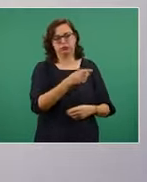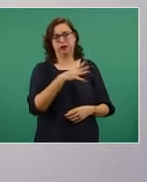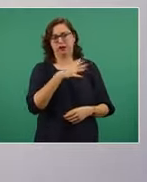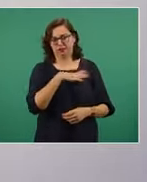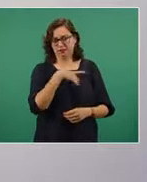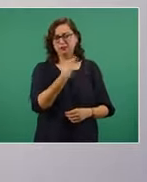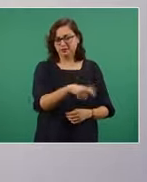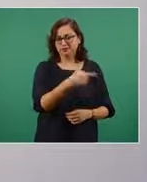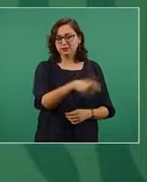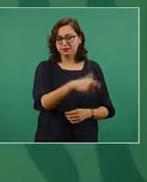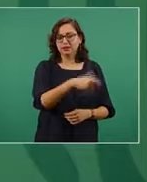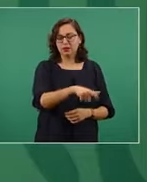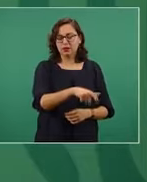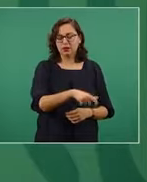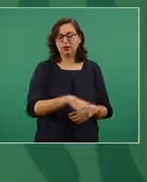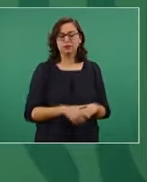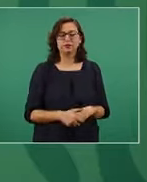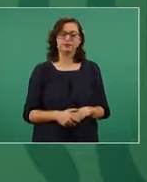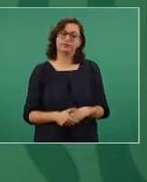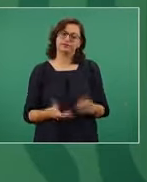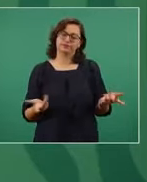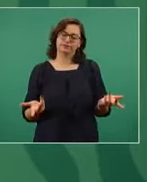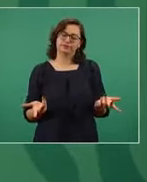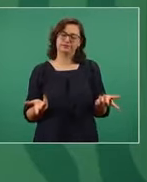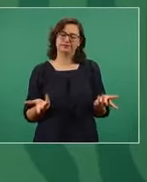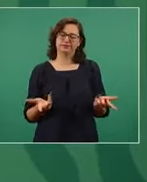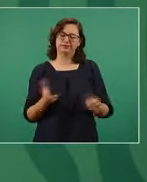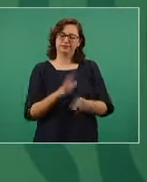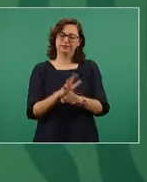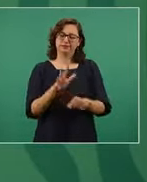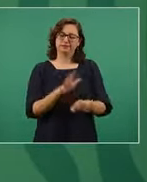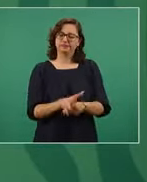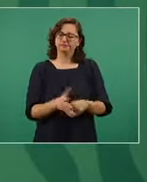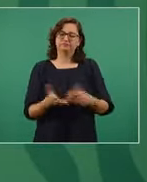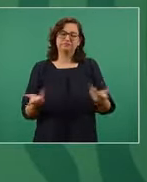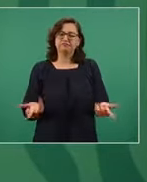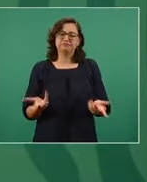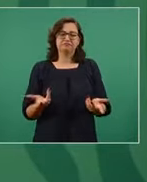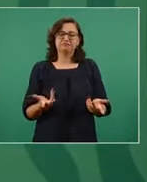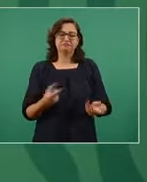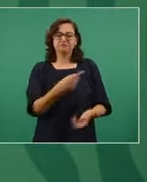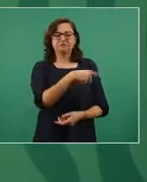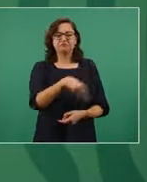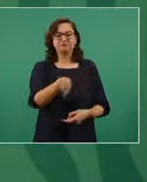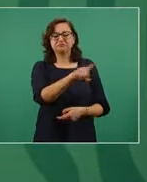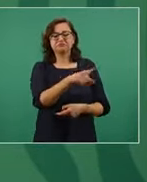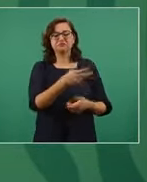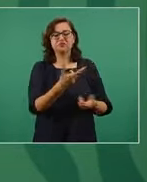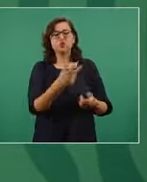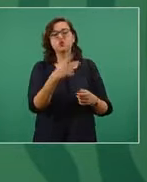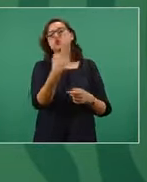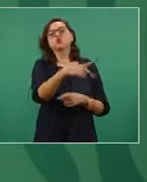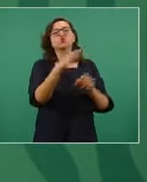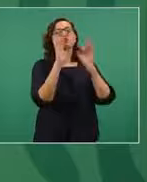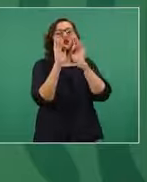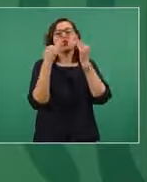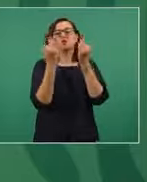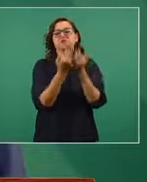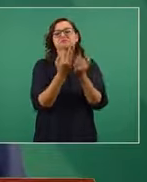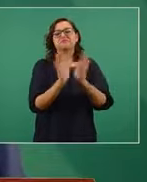Entonces, ya no funciona esa estrategia